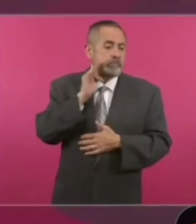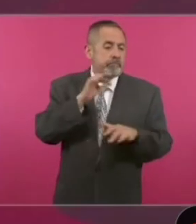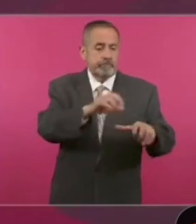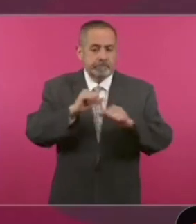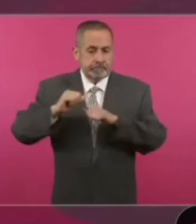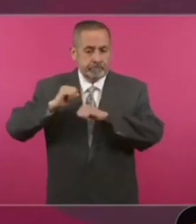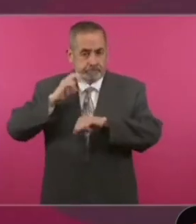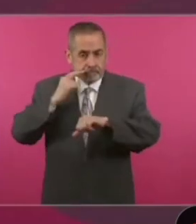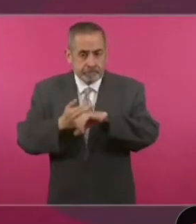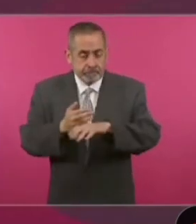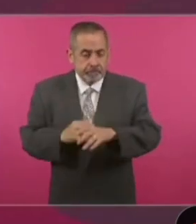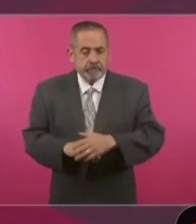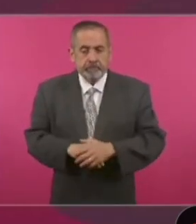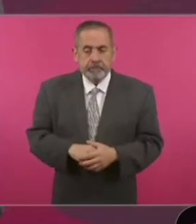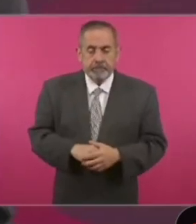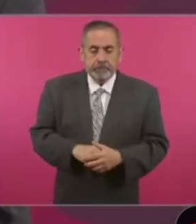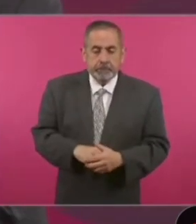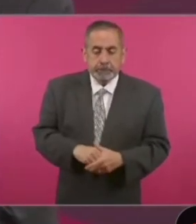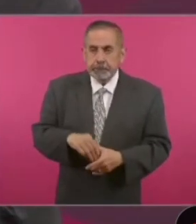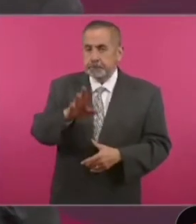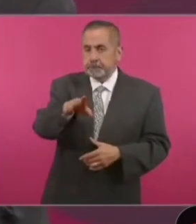No tengo todavía